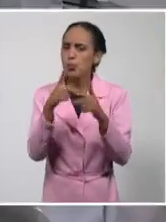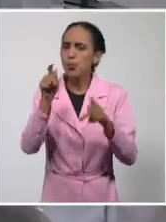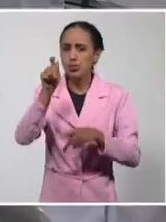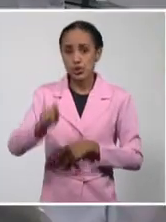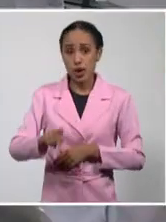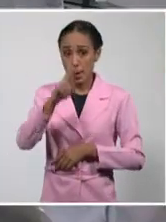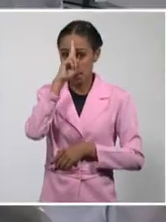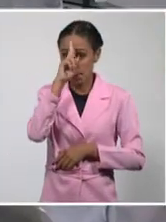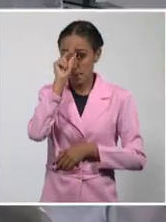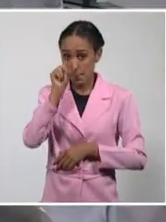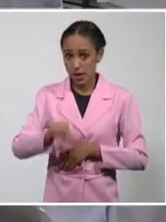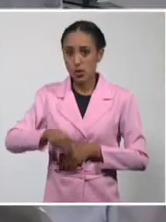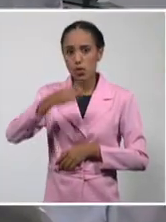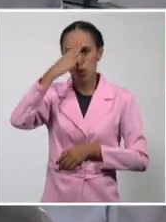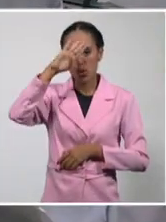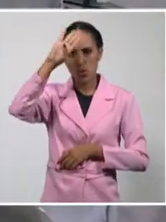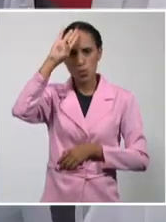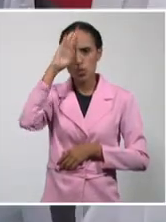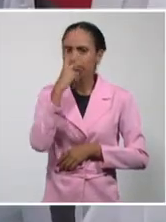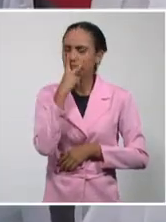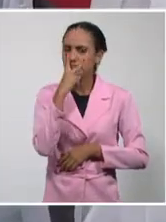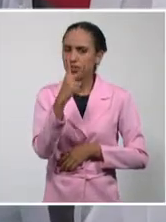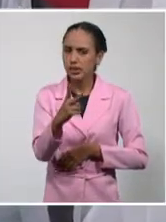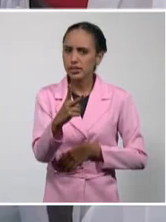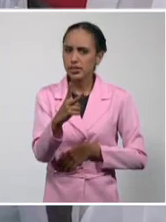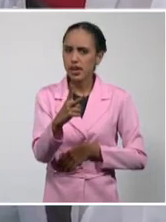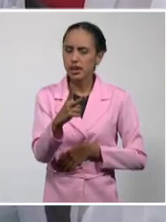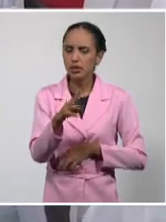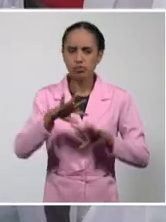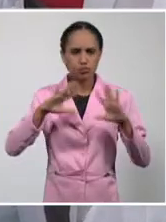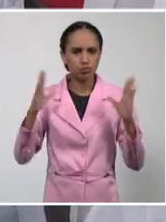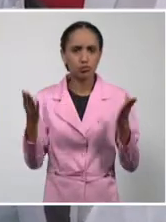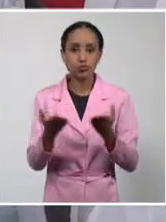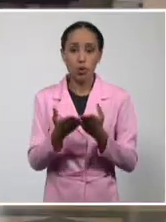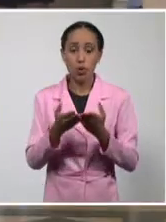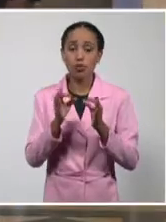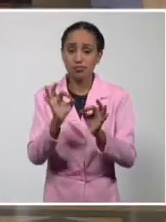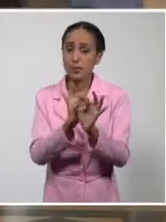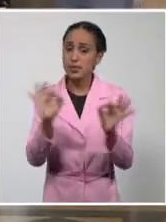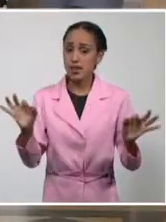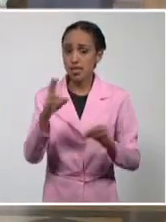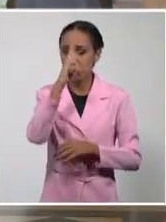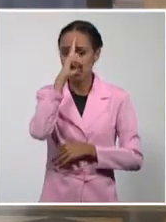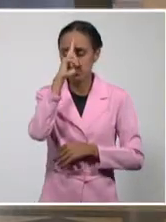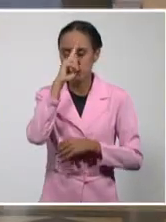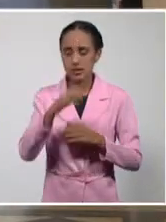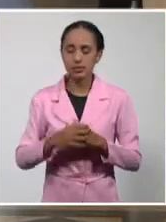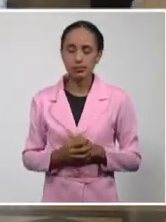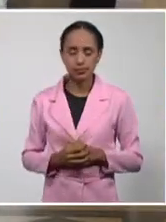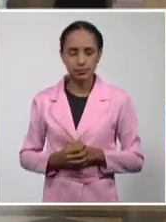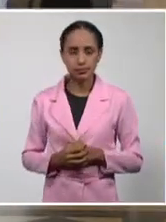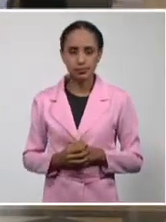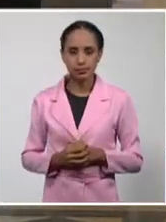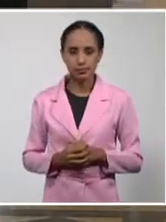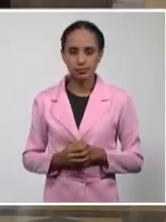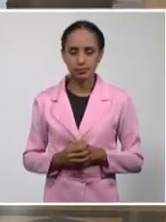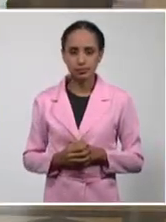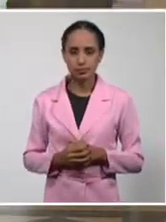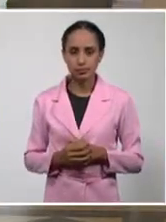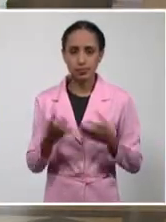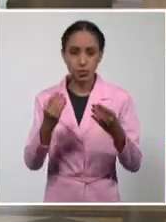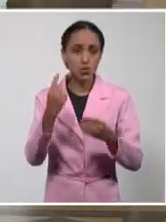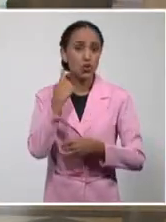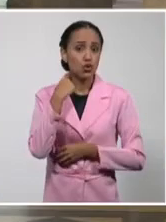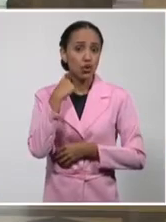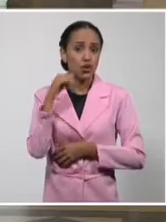Cuba, consagrados a la ginecología y la obstetricia. En tantos años hay una cosa que surge en el corazón